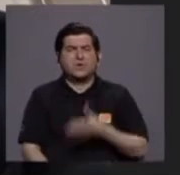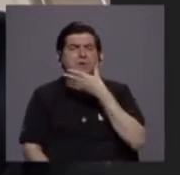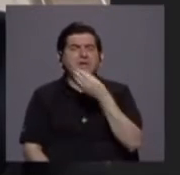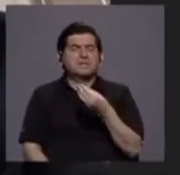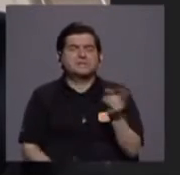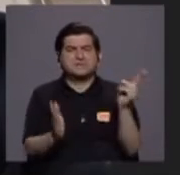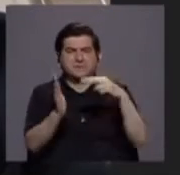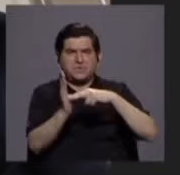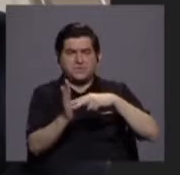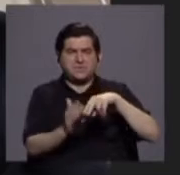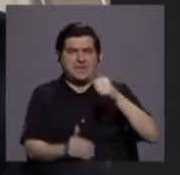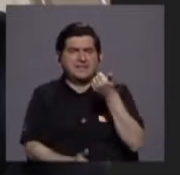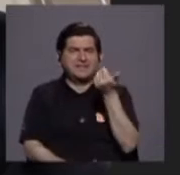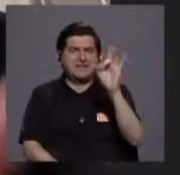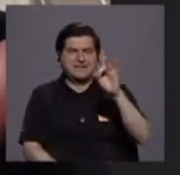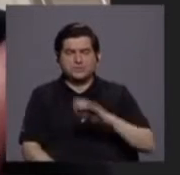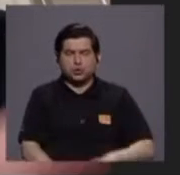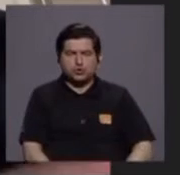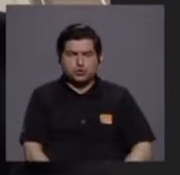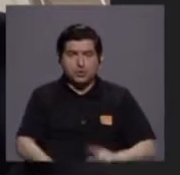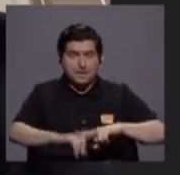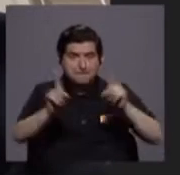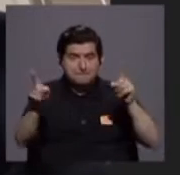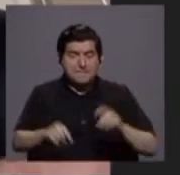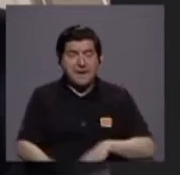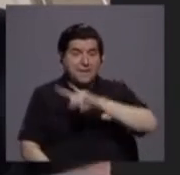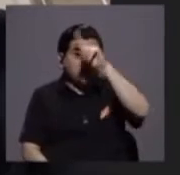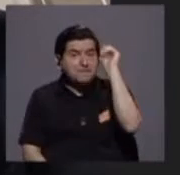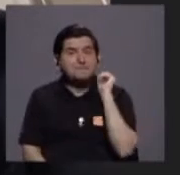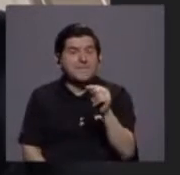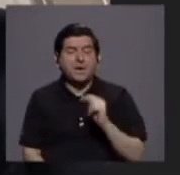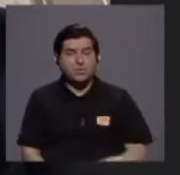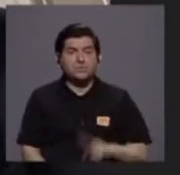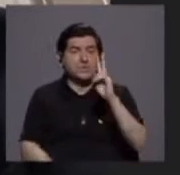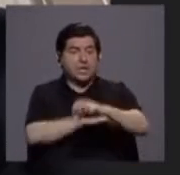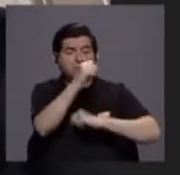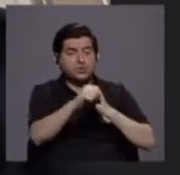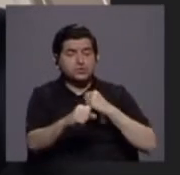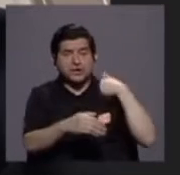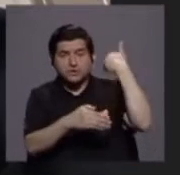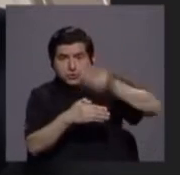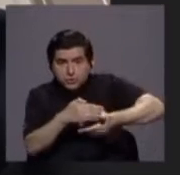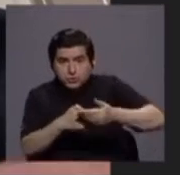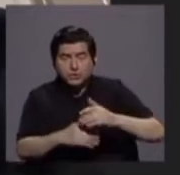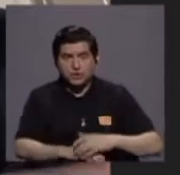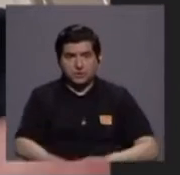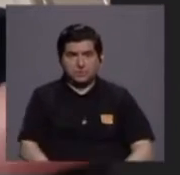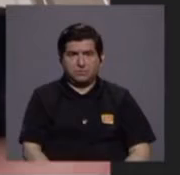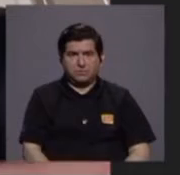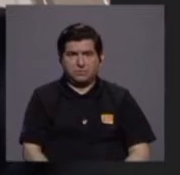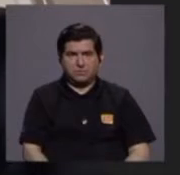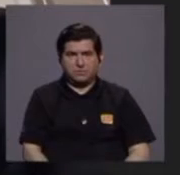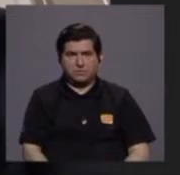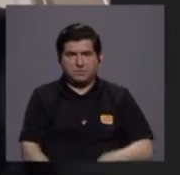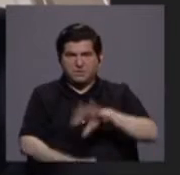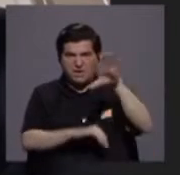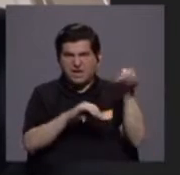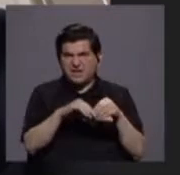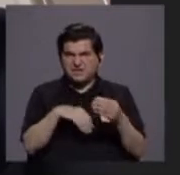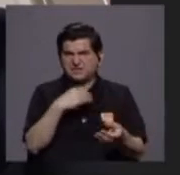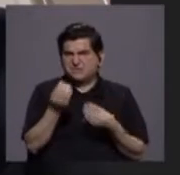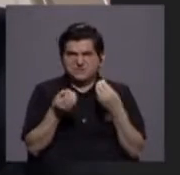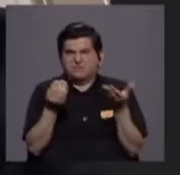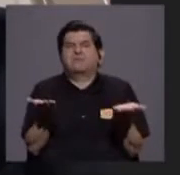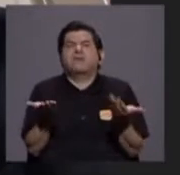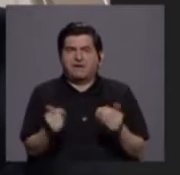año 2018. Pero la gran pregunta es que 2 años después, ¿verdad? ¿Qué adicional hemos hecho?